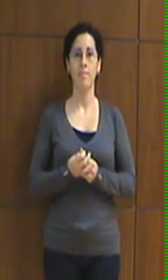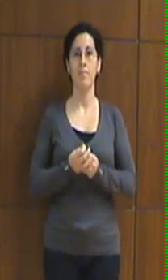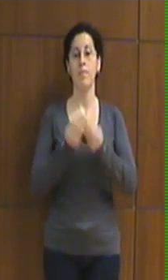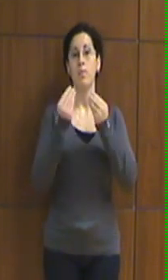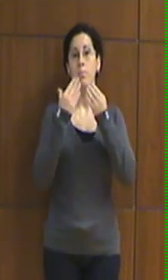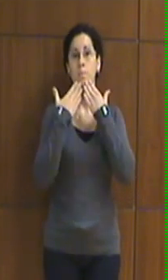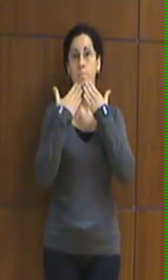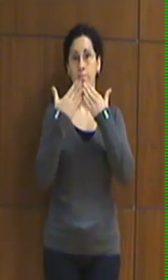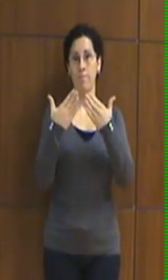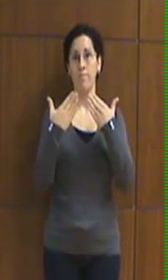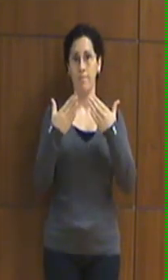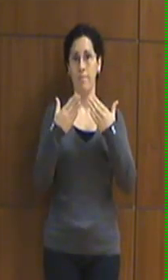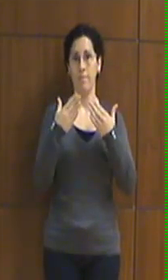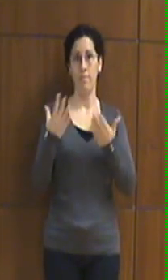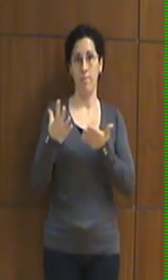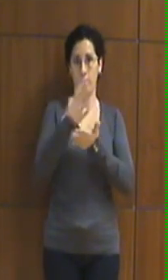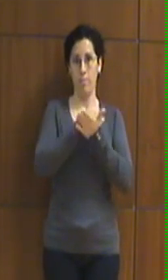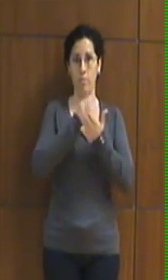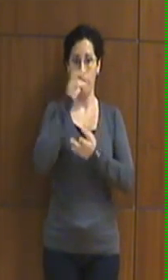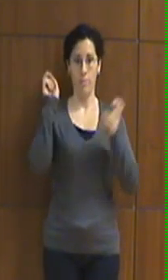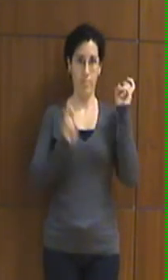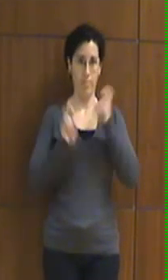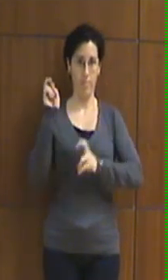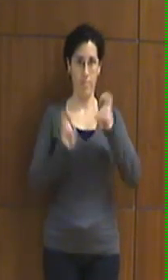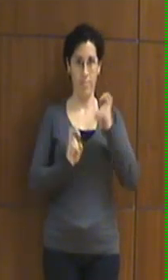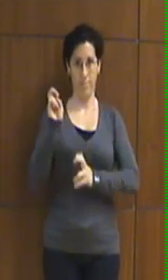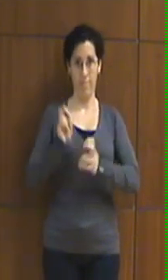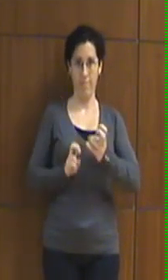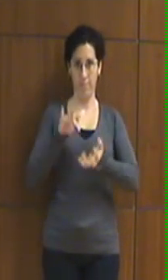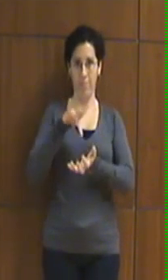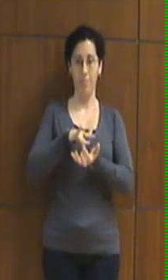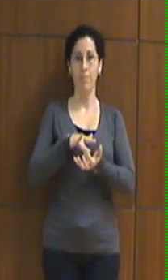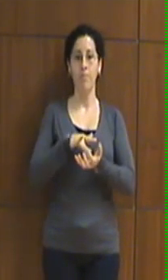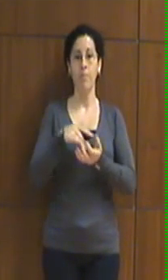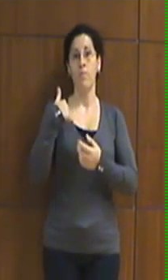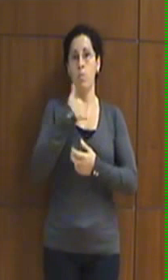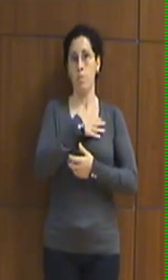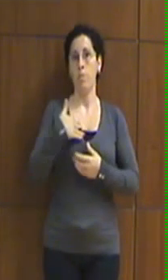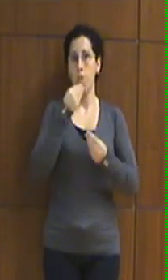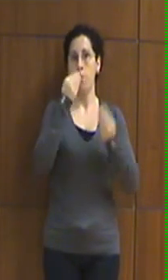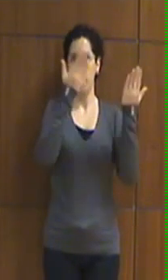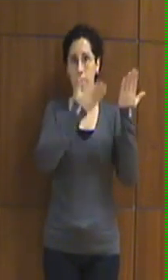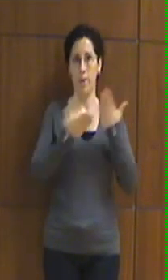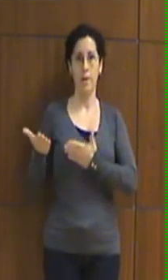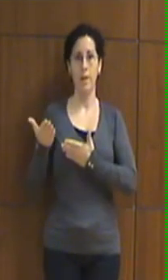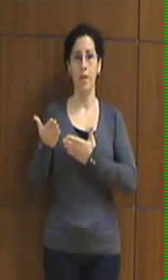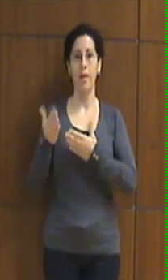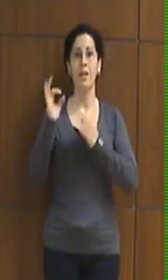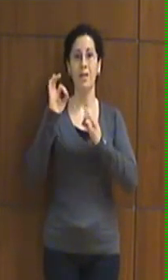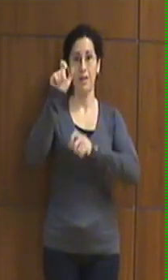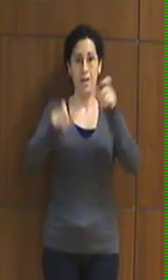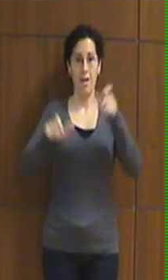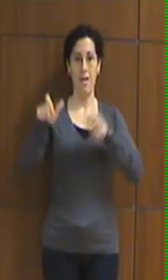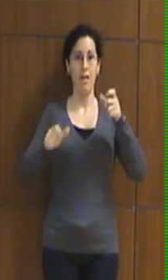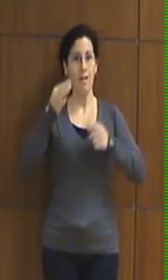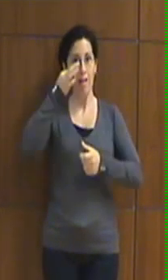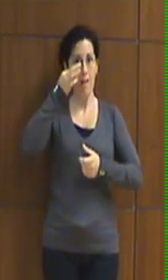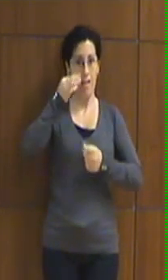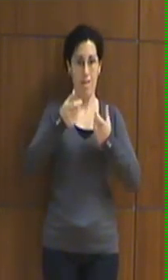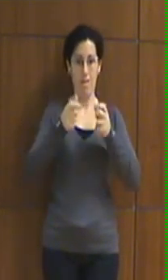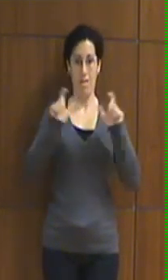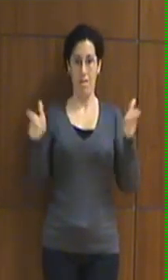Muchas gracias a todos por estar aquí. Quiero daros la bienvenida a los que estáis presentes, al equipo de